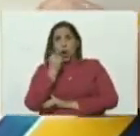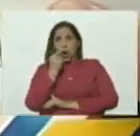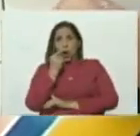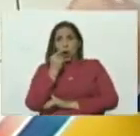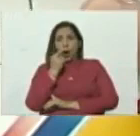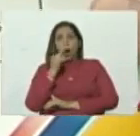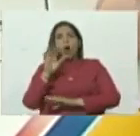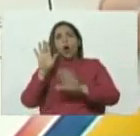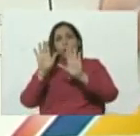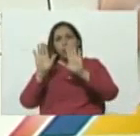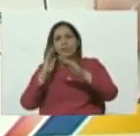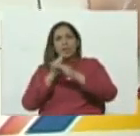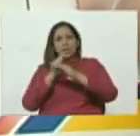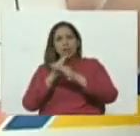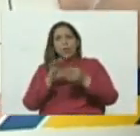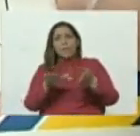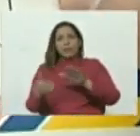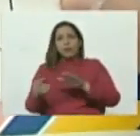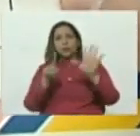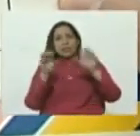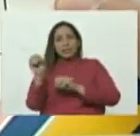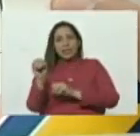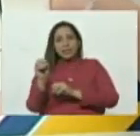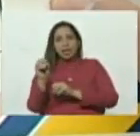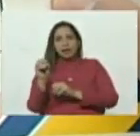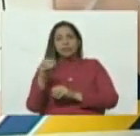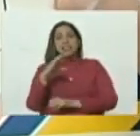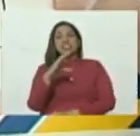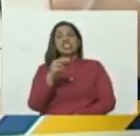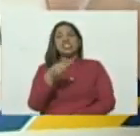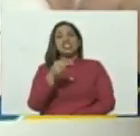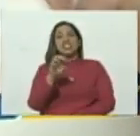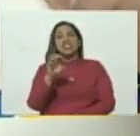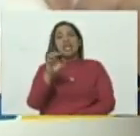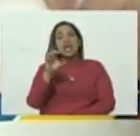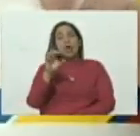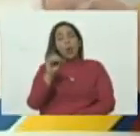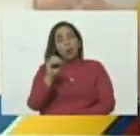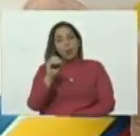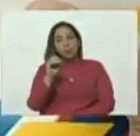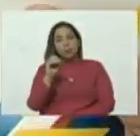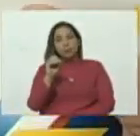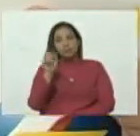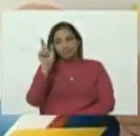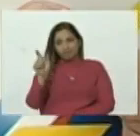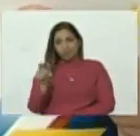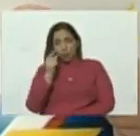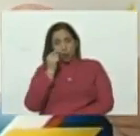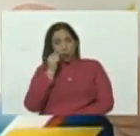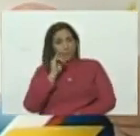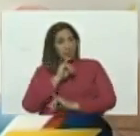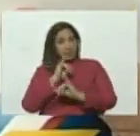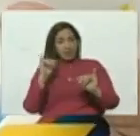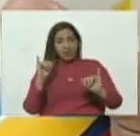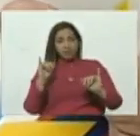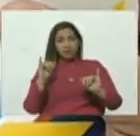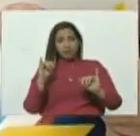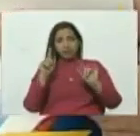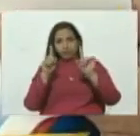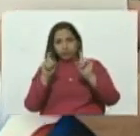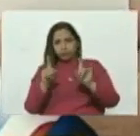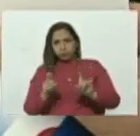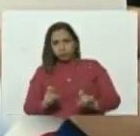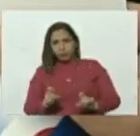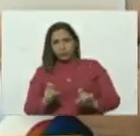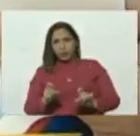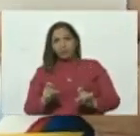momentico matamos 60. José Gregorio Valladares Mejías. Y ya aparecieron los nexos claros de este señor con